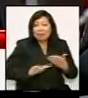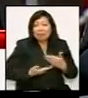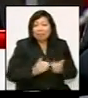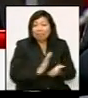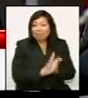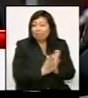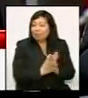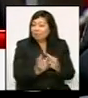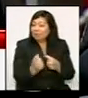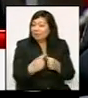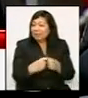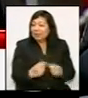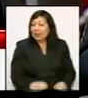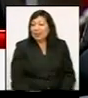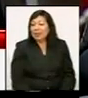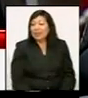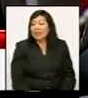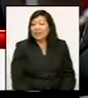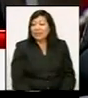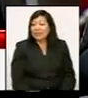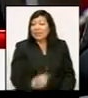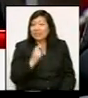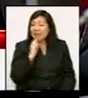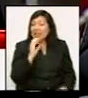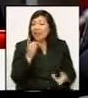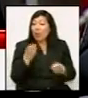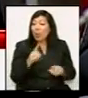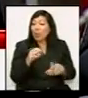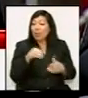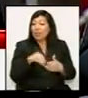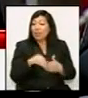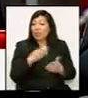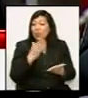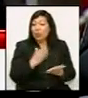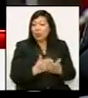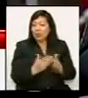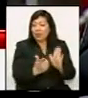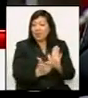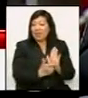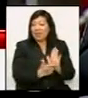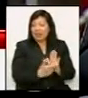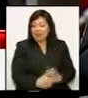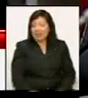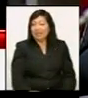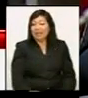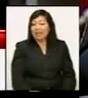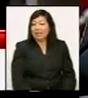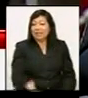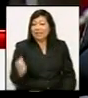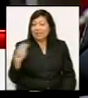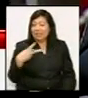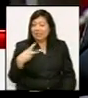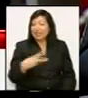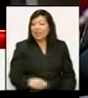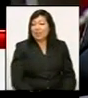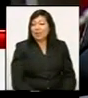precedentes vinculantes. Y el prevaricato se da cuando se infringe una ley. Segundo,